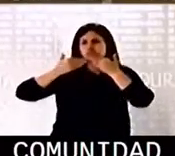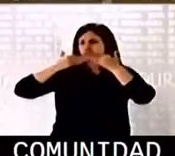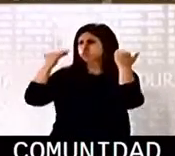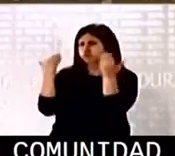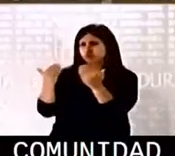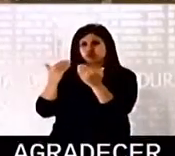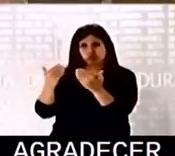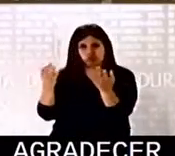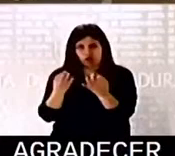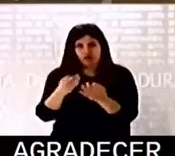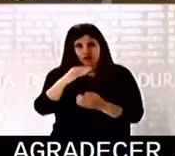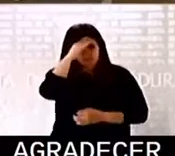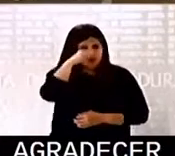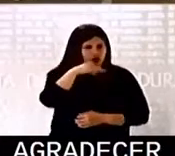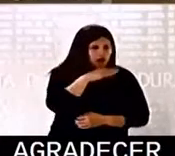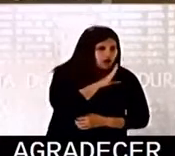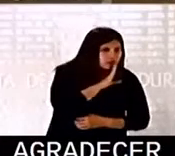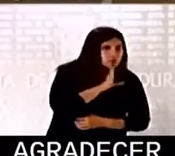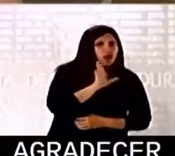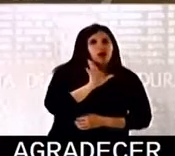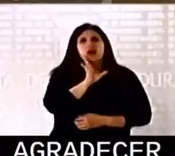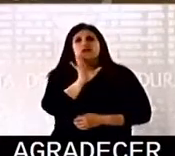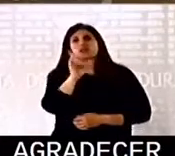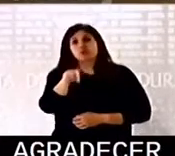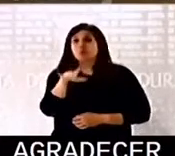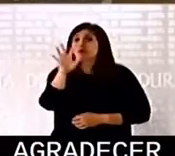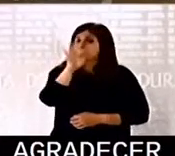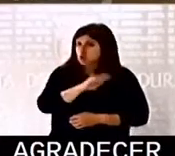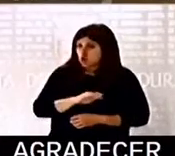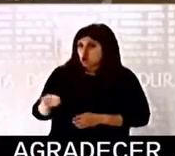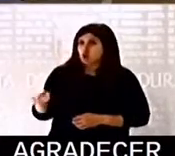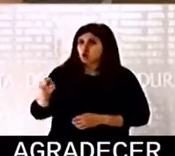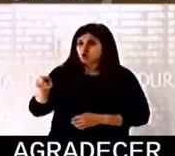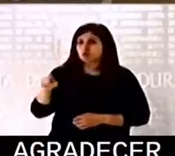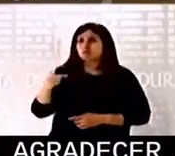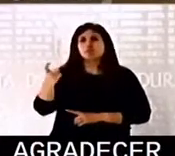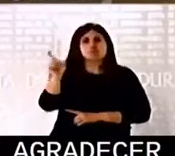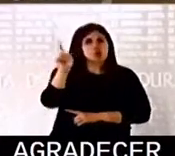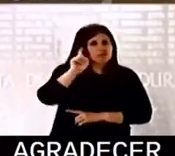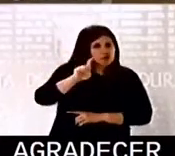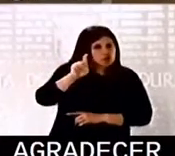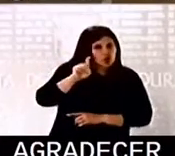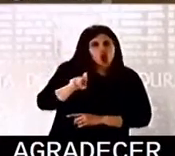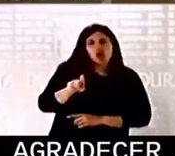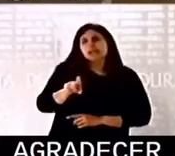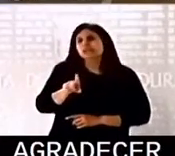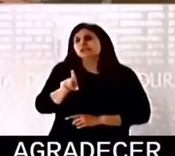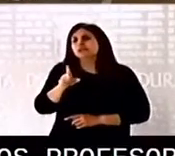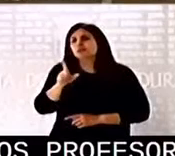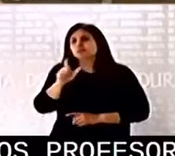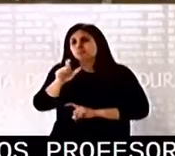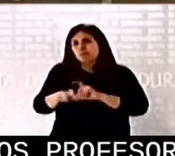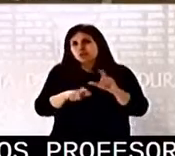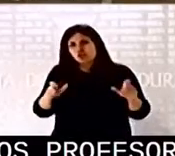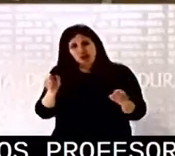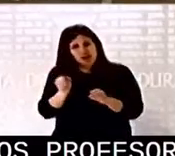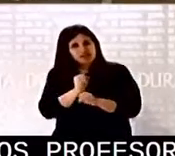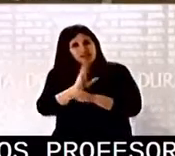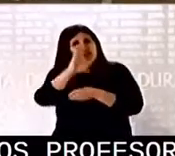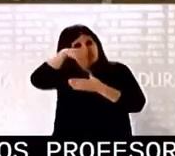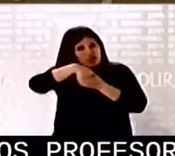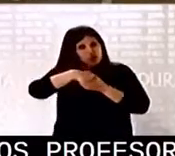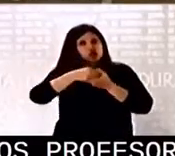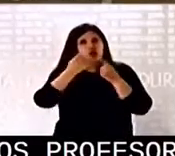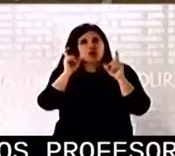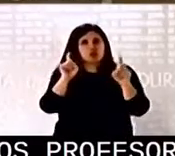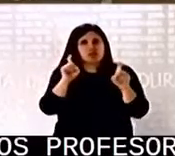los padres, a las madres, a los niños, a los profesores, al personal que trabaja en educación, a